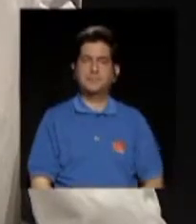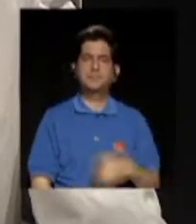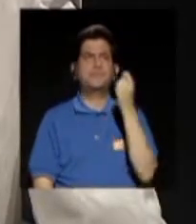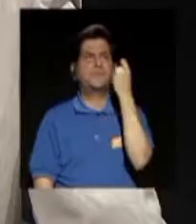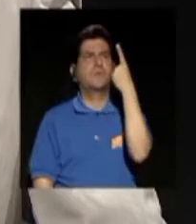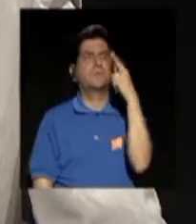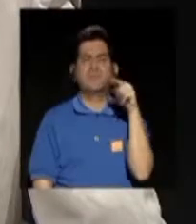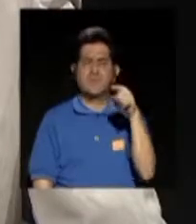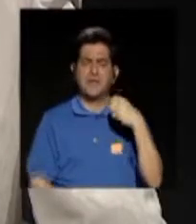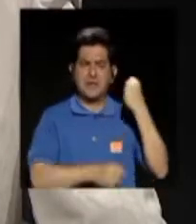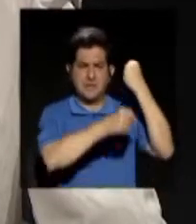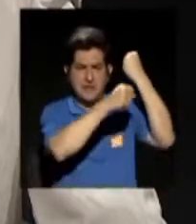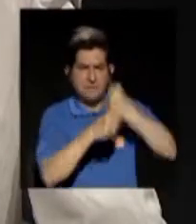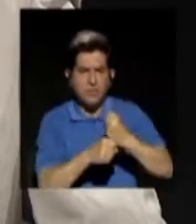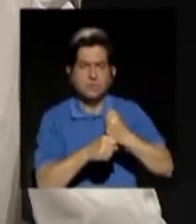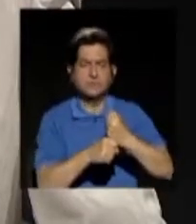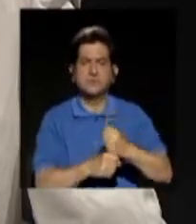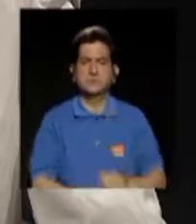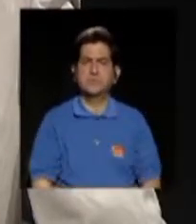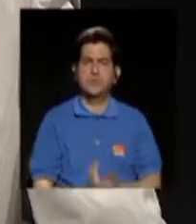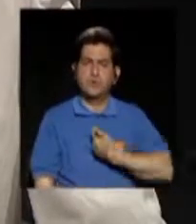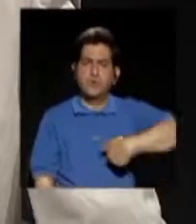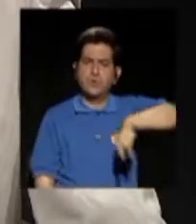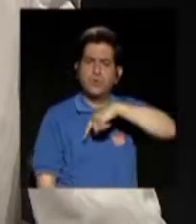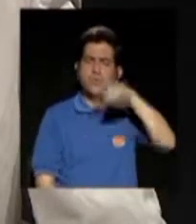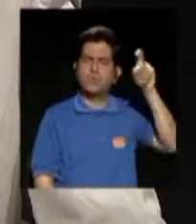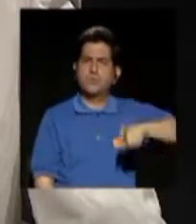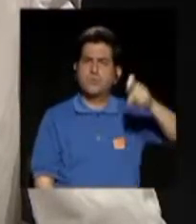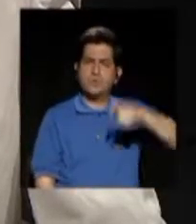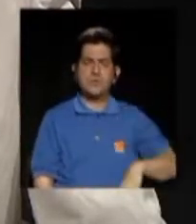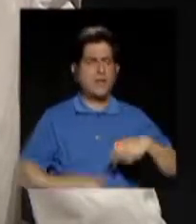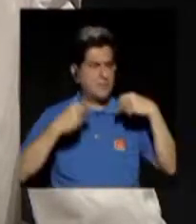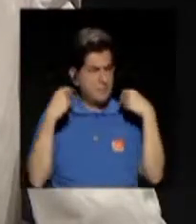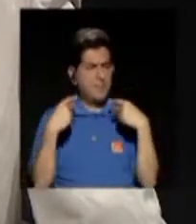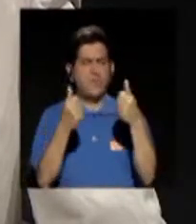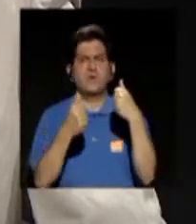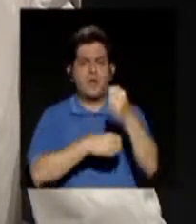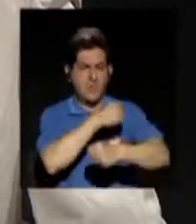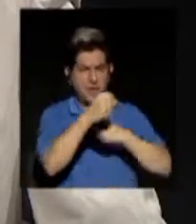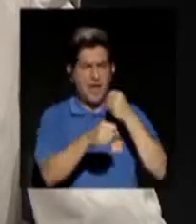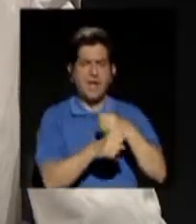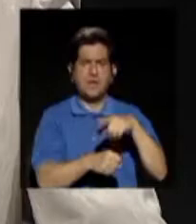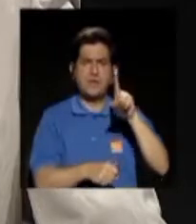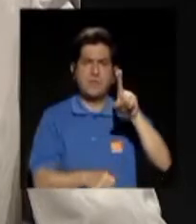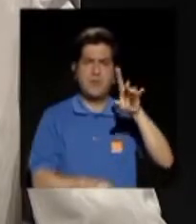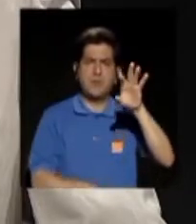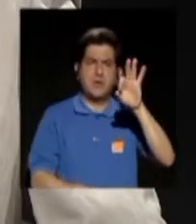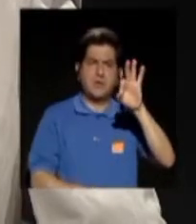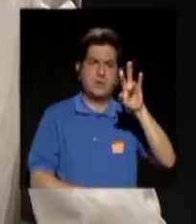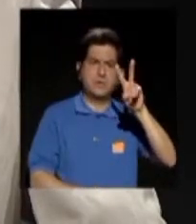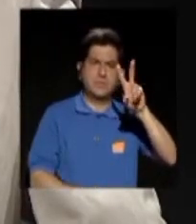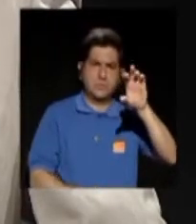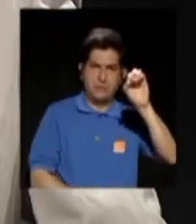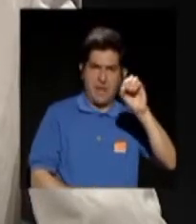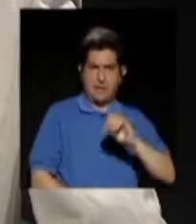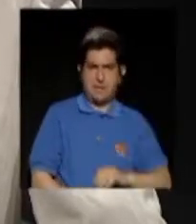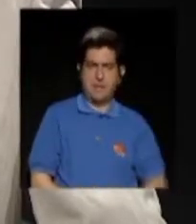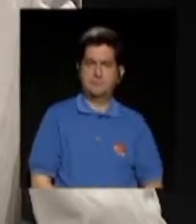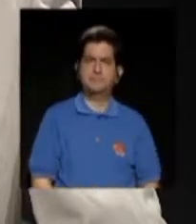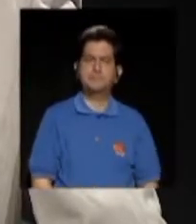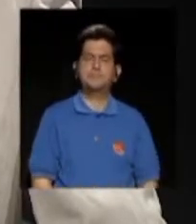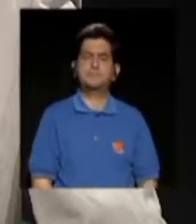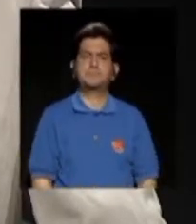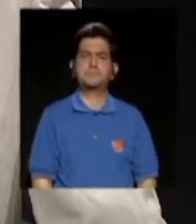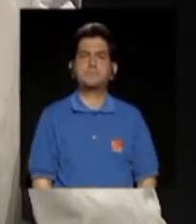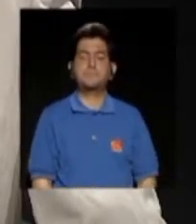la fundación de la universidad, nosotros deberíamos ir rápidamente a la década de 1920, cuando